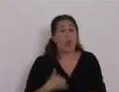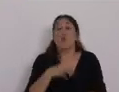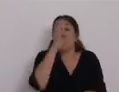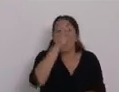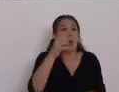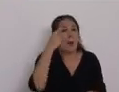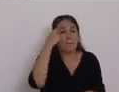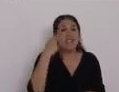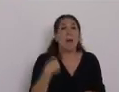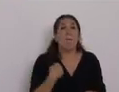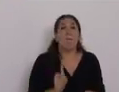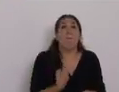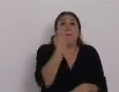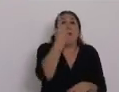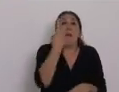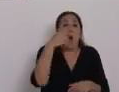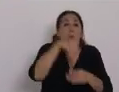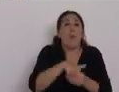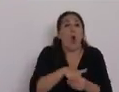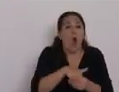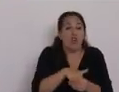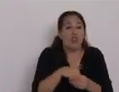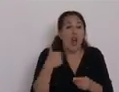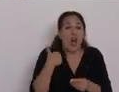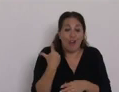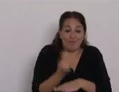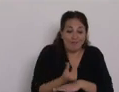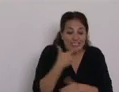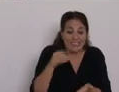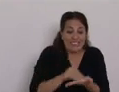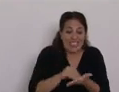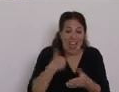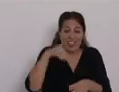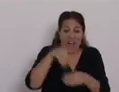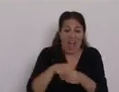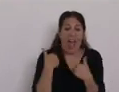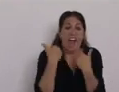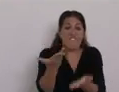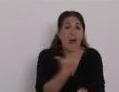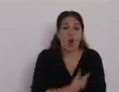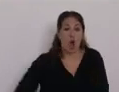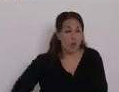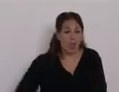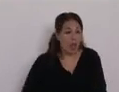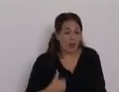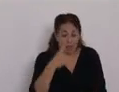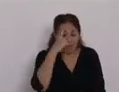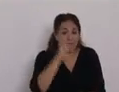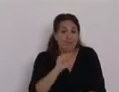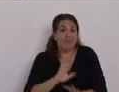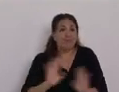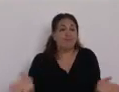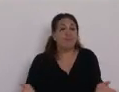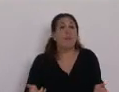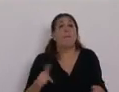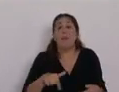que mi primer voto en esta nueva gestión en el Senado iba a ser para acompañar una decisión del gobierno. pero una decisión que